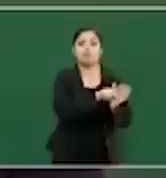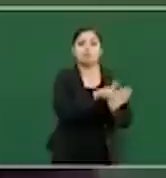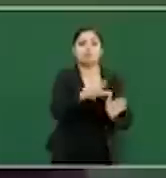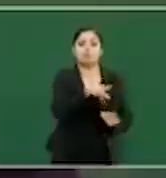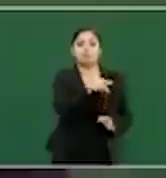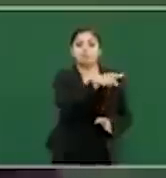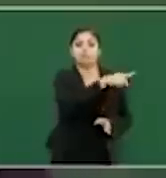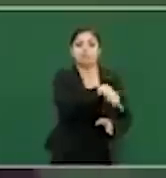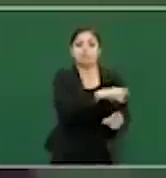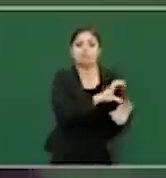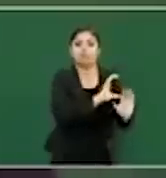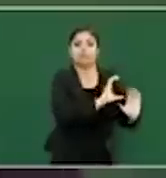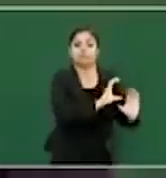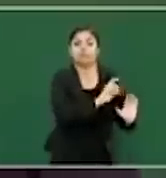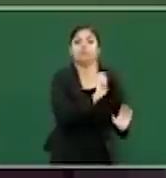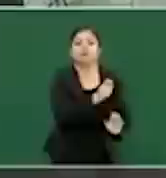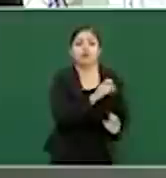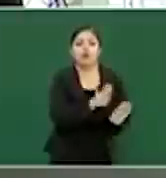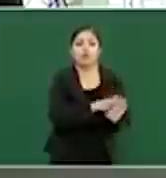por ejemplo,